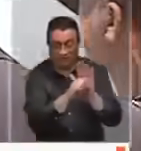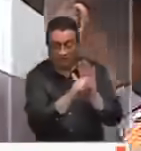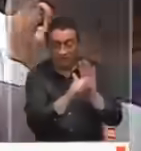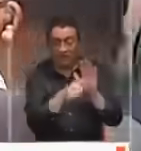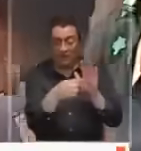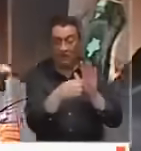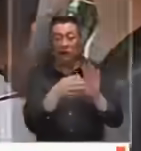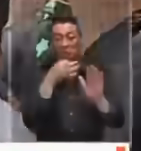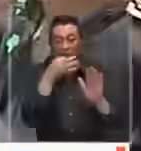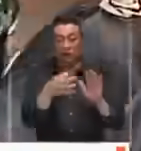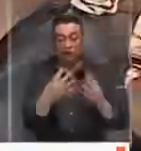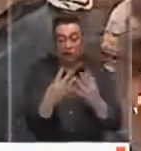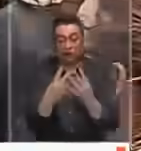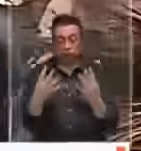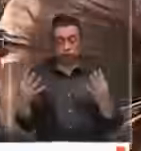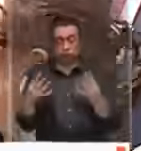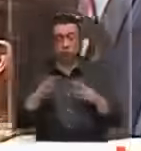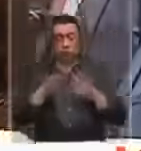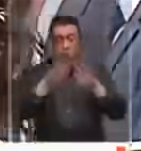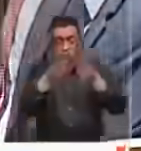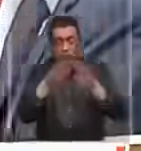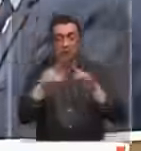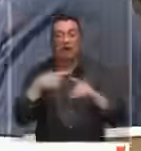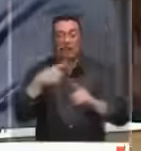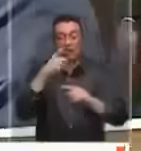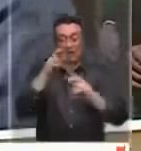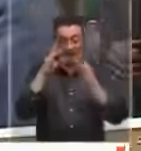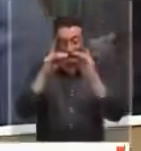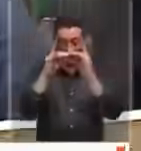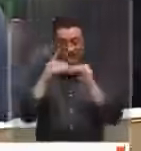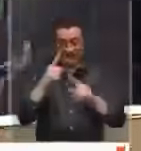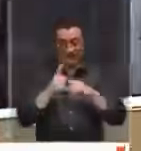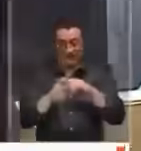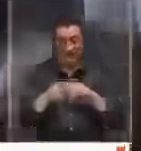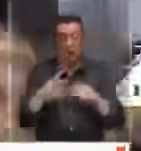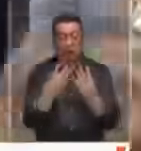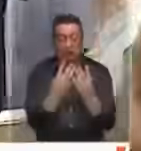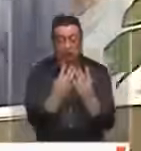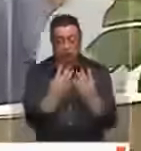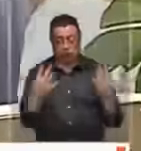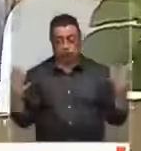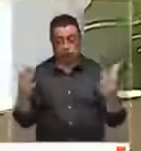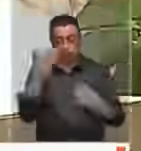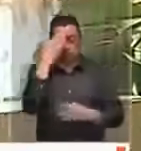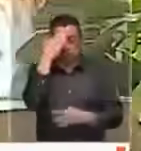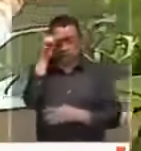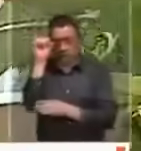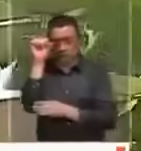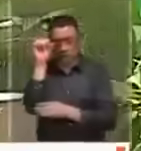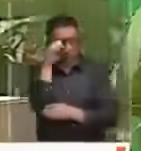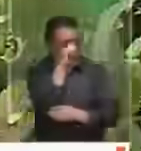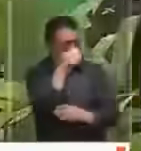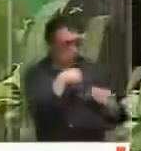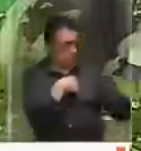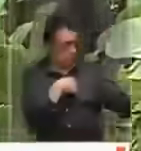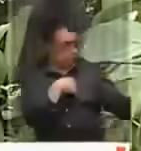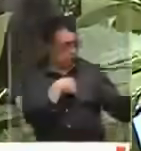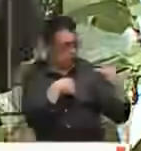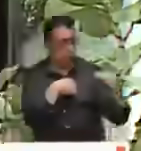dice: las tropas rendirán honores en el cementerio con una formación en línea, con la cabeza en dirección a la llegada del